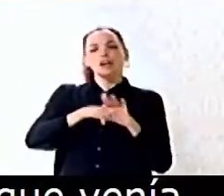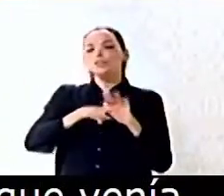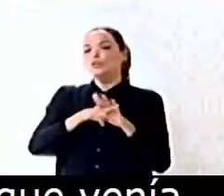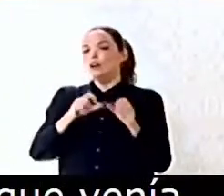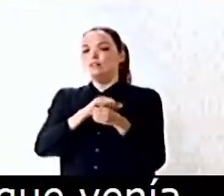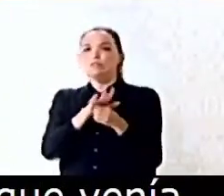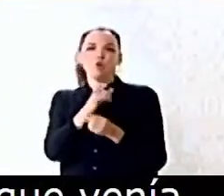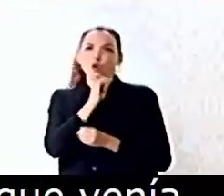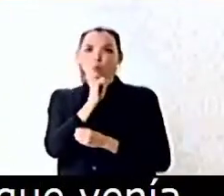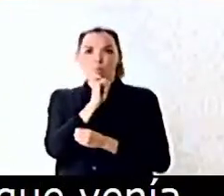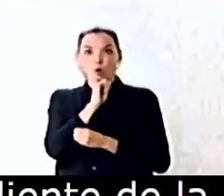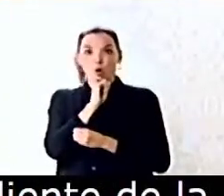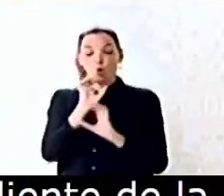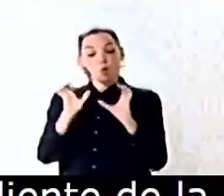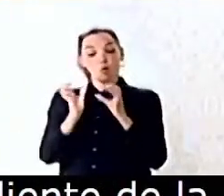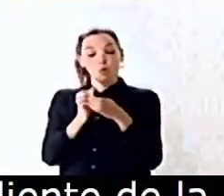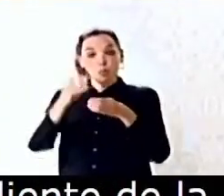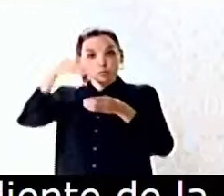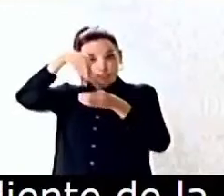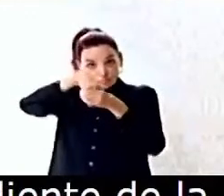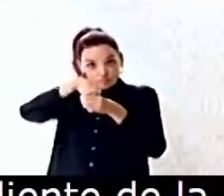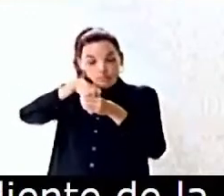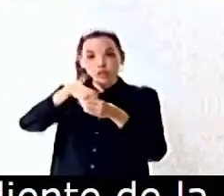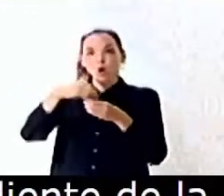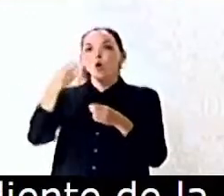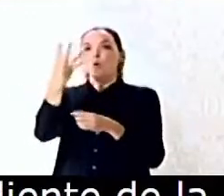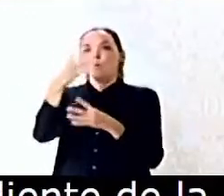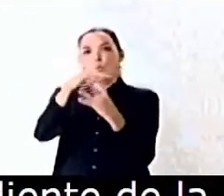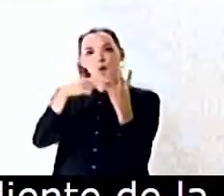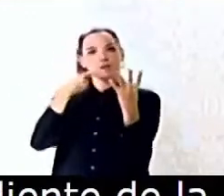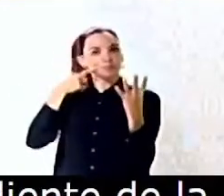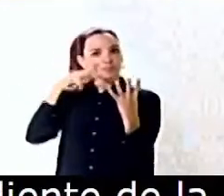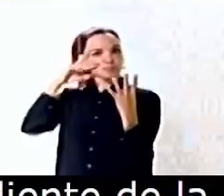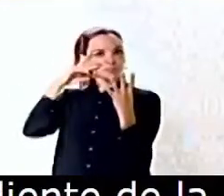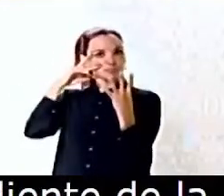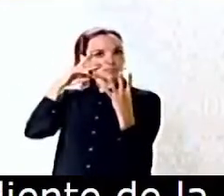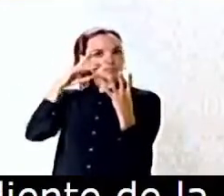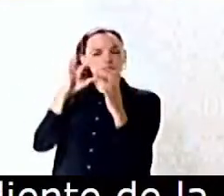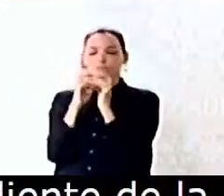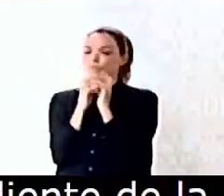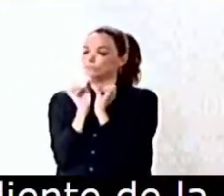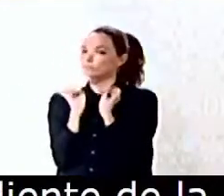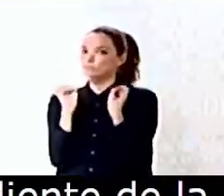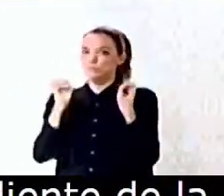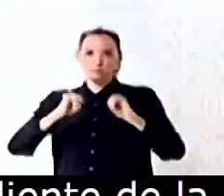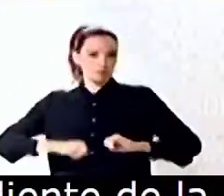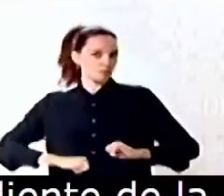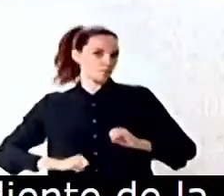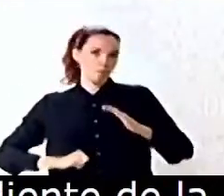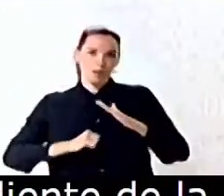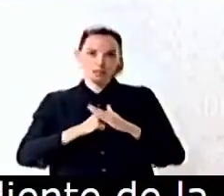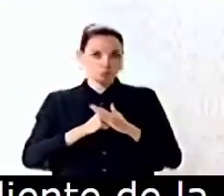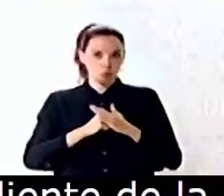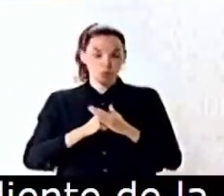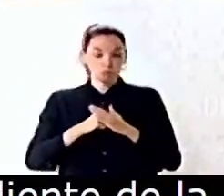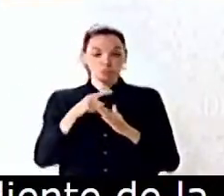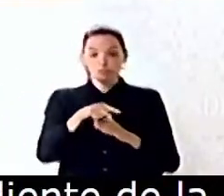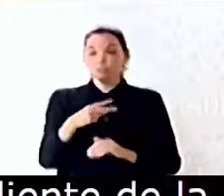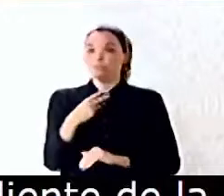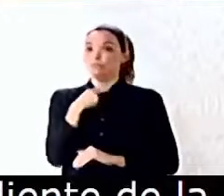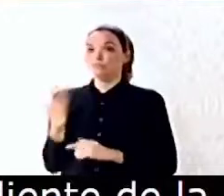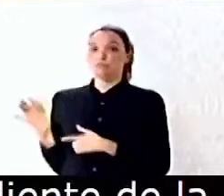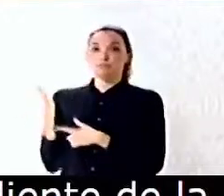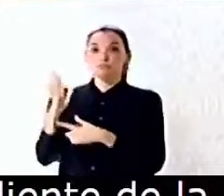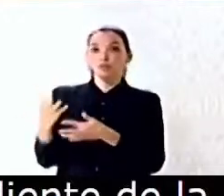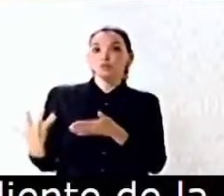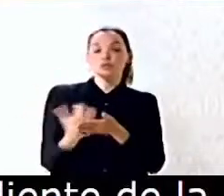4 expertos que se han elegido por consenso, por máximo consenso de todos los representantes técnicos de